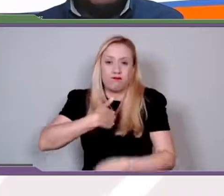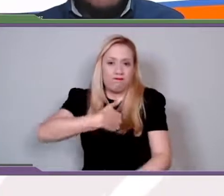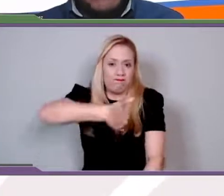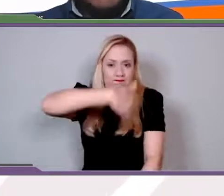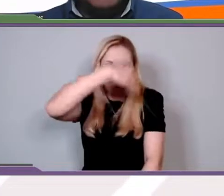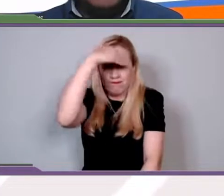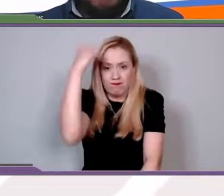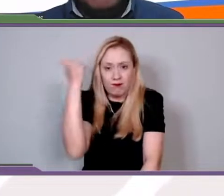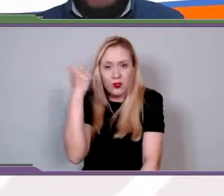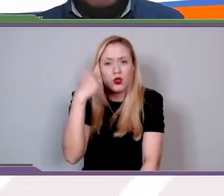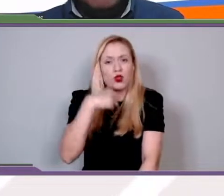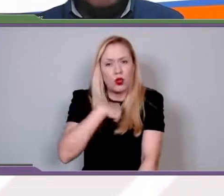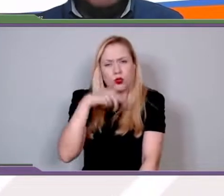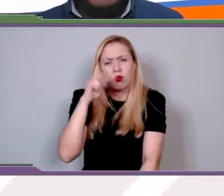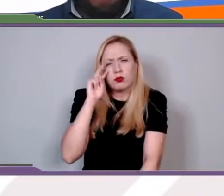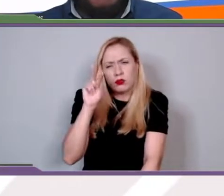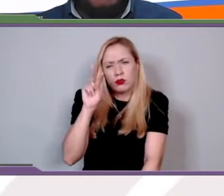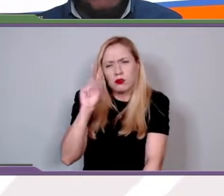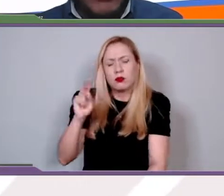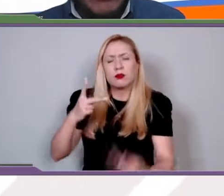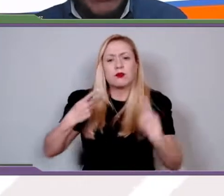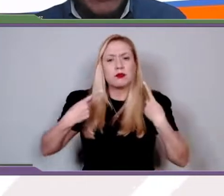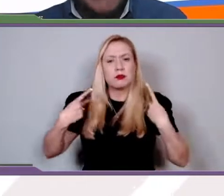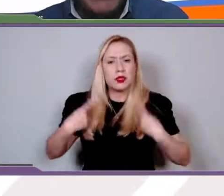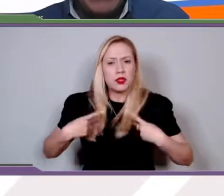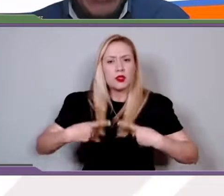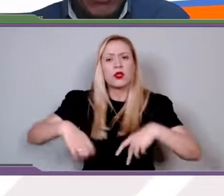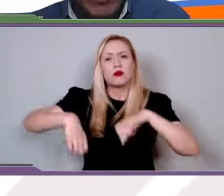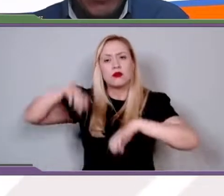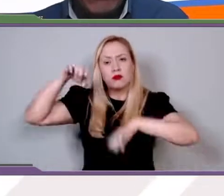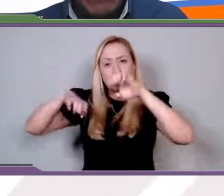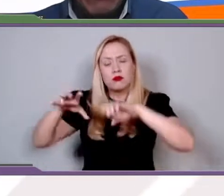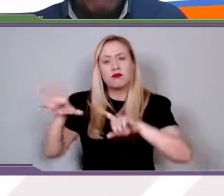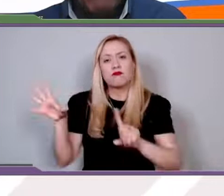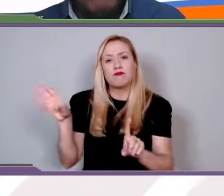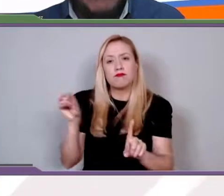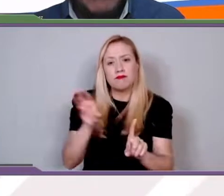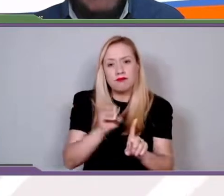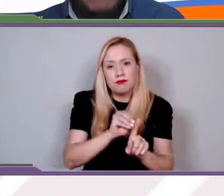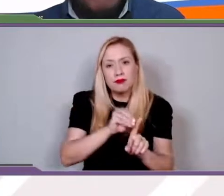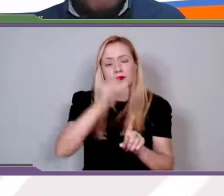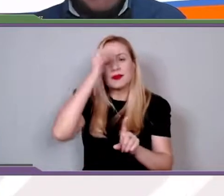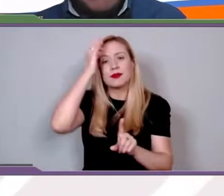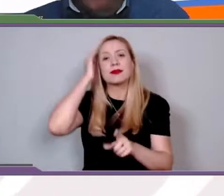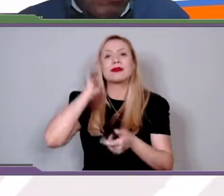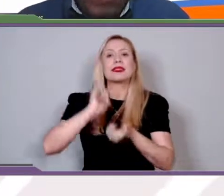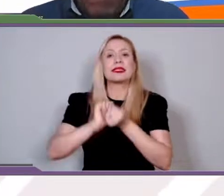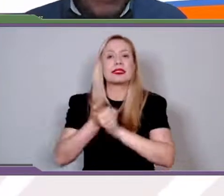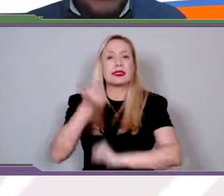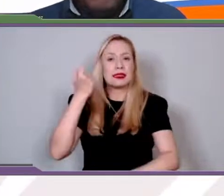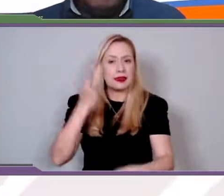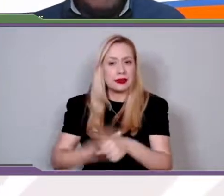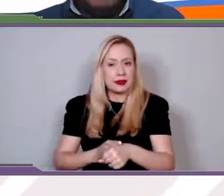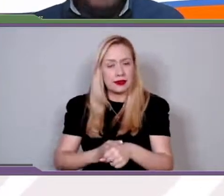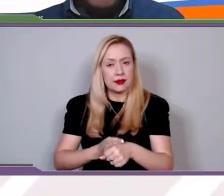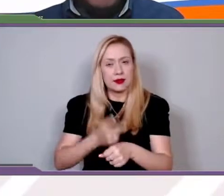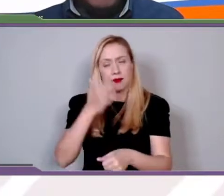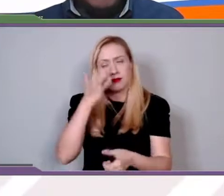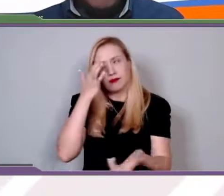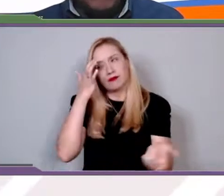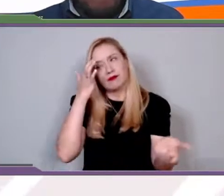sí conocí casos de personas mayores que fueron contagiadas, que desarrollaron la enfermedad, obviamente